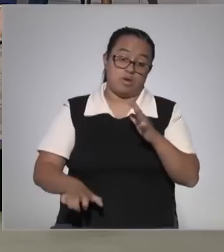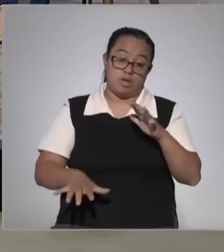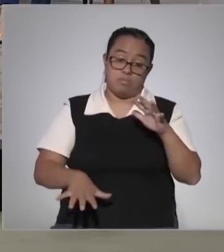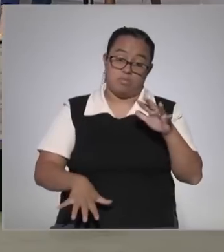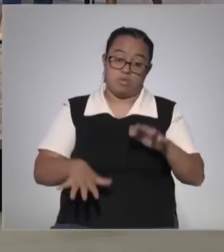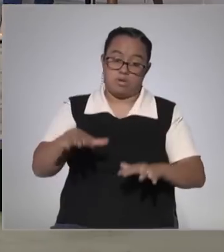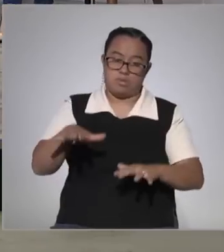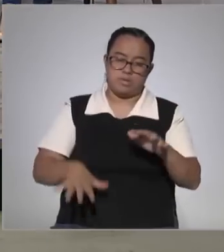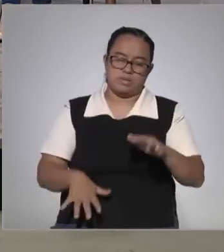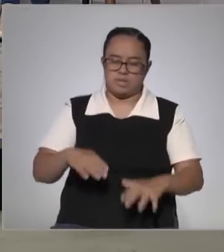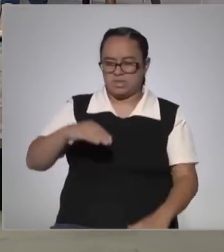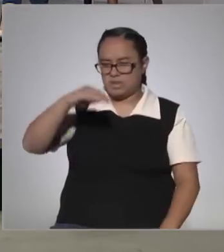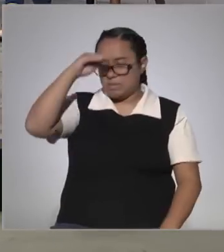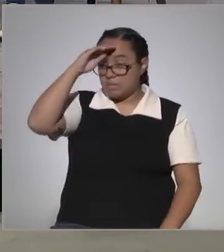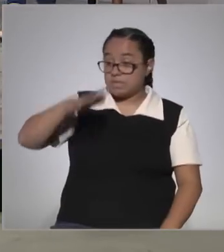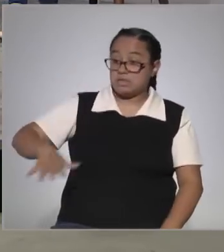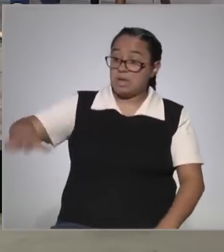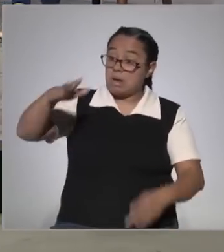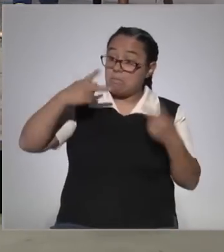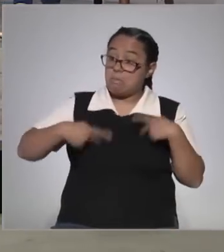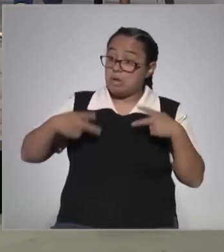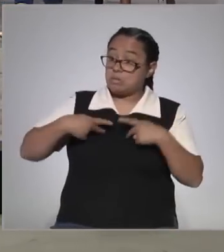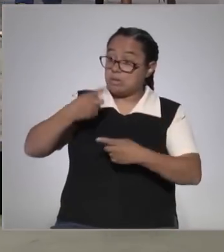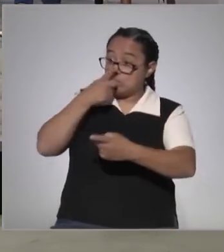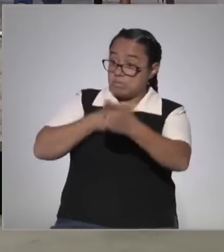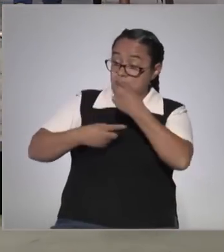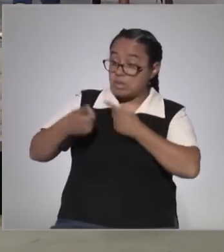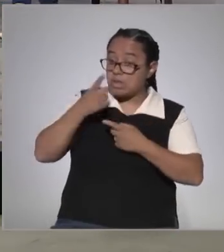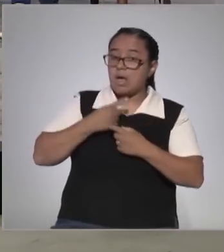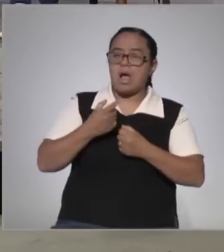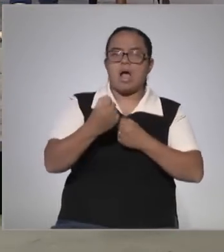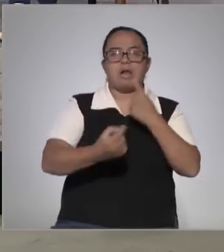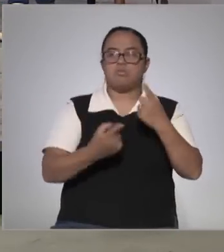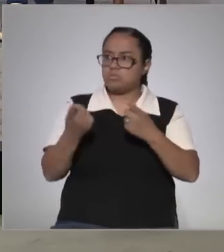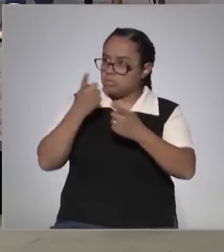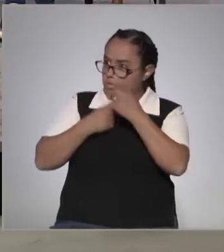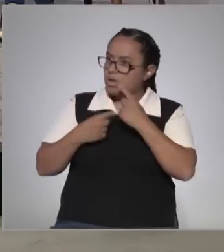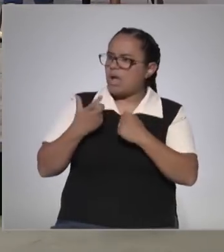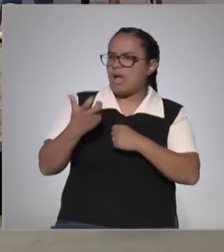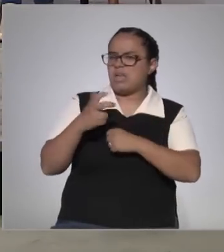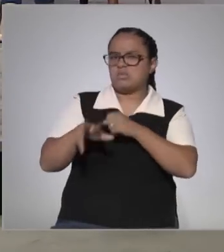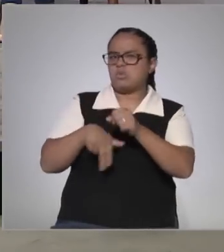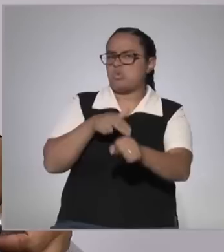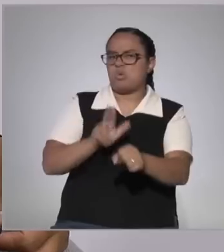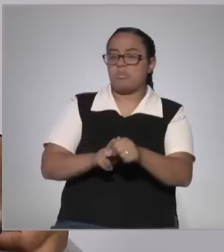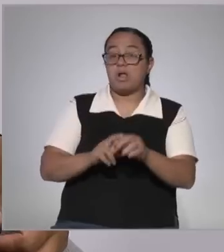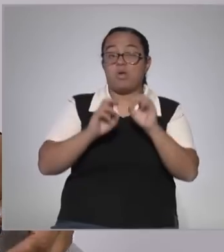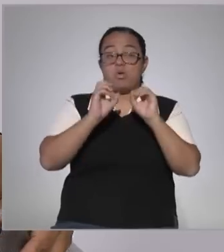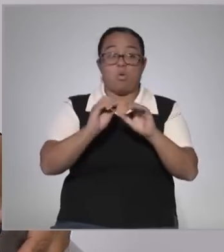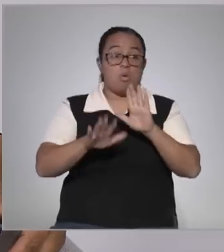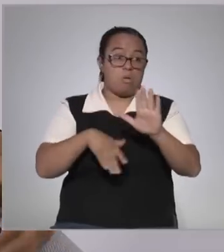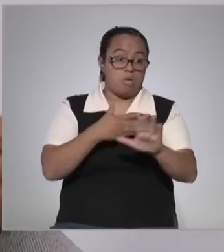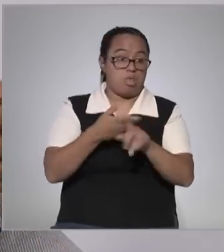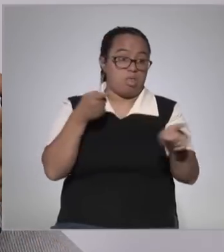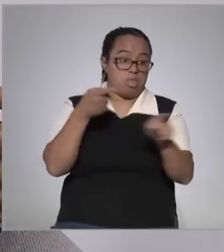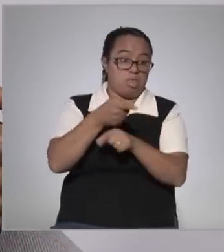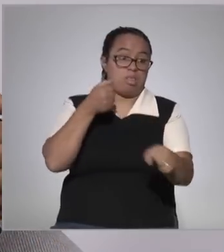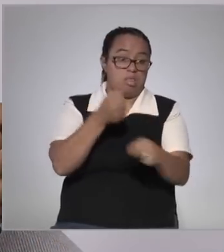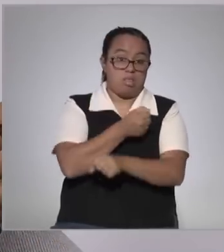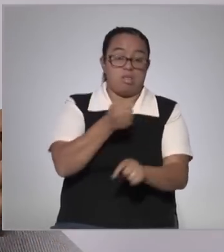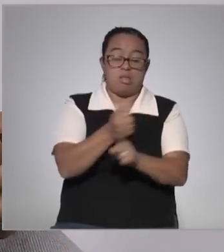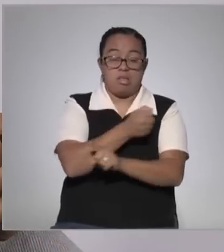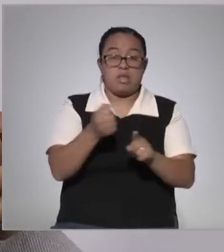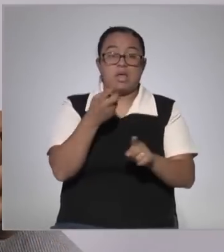en esos imperativos sociales se normalizan. La violencia se normaliza simplemente por las